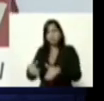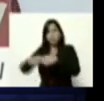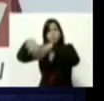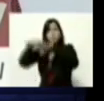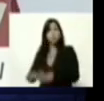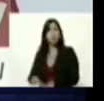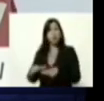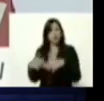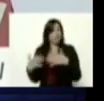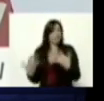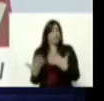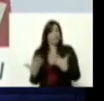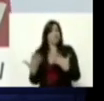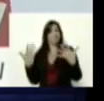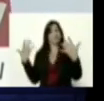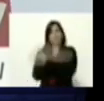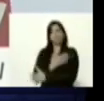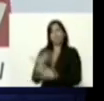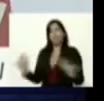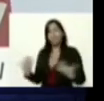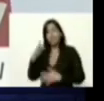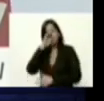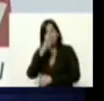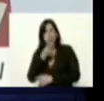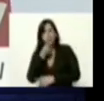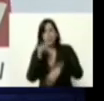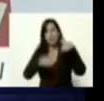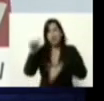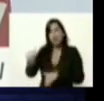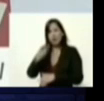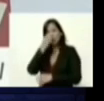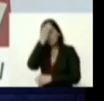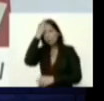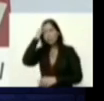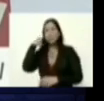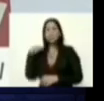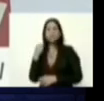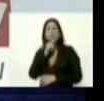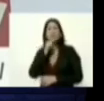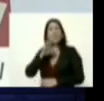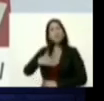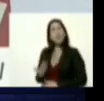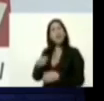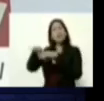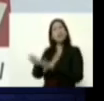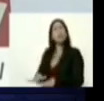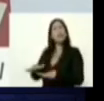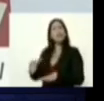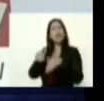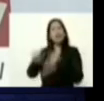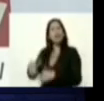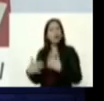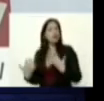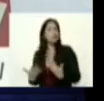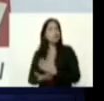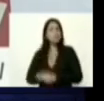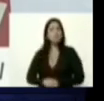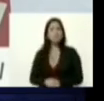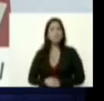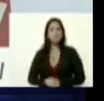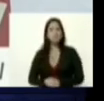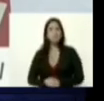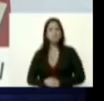aclarar así que eso es todo infelices que tengan yo creo que no son la